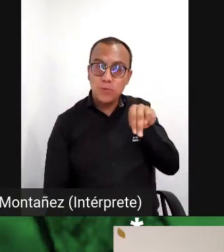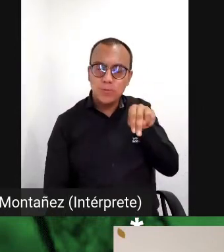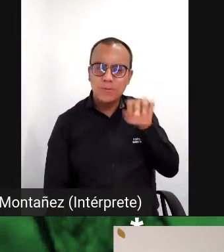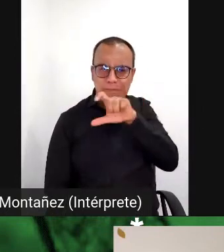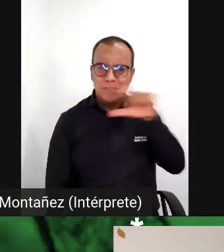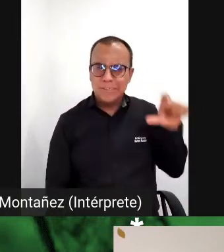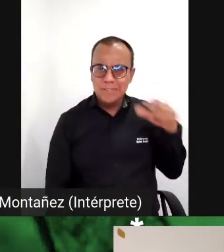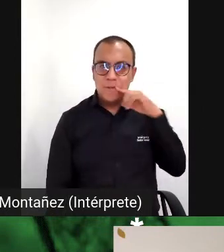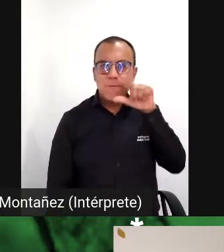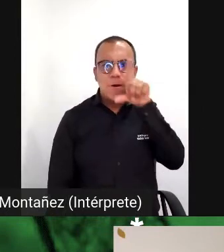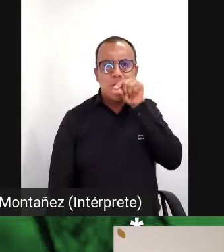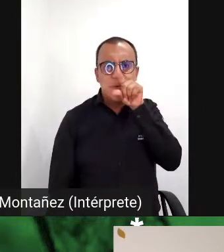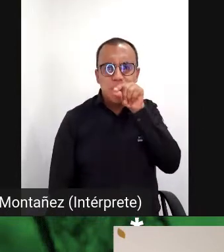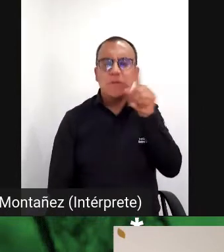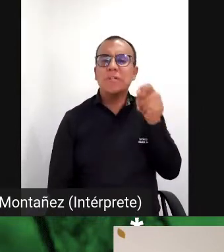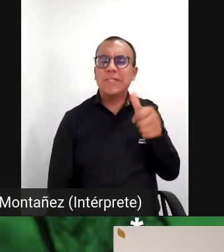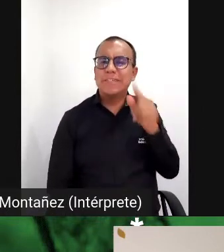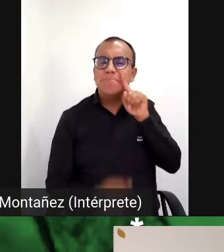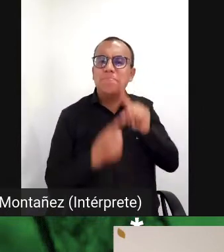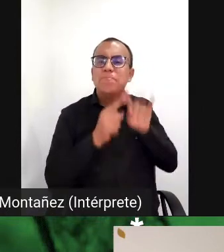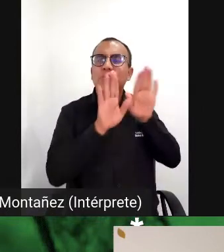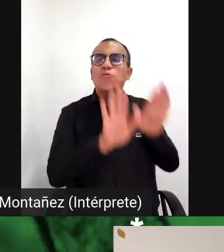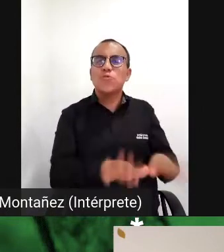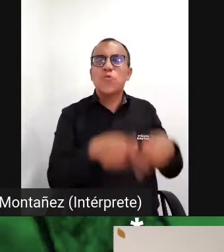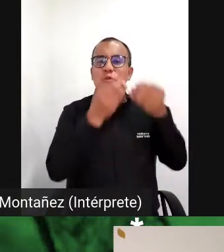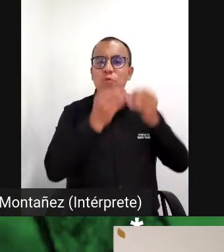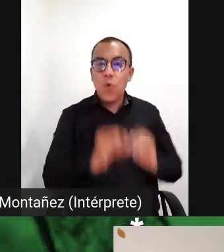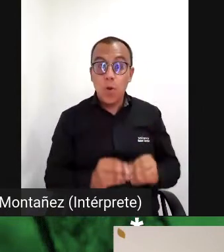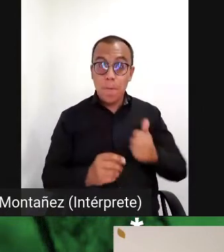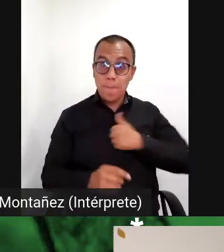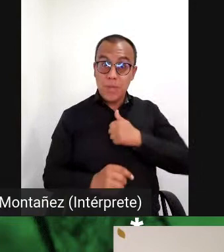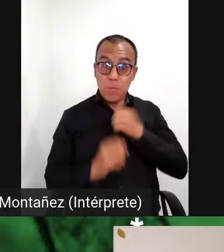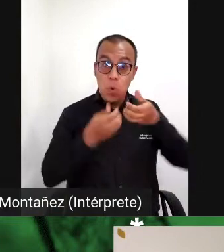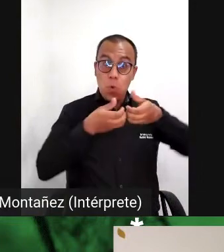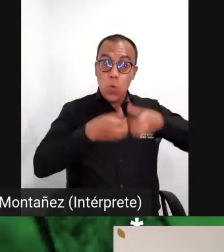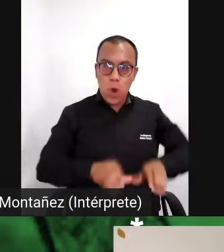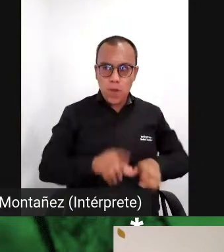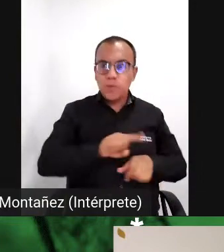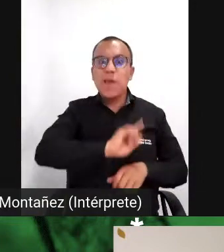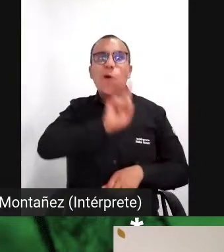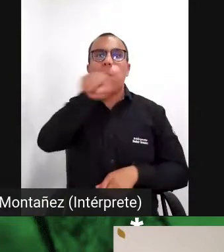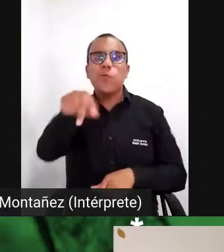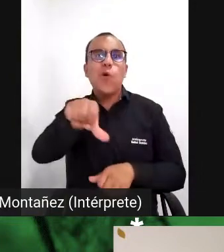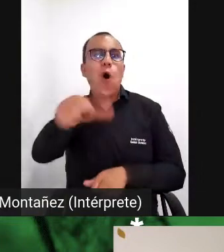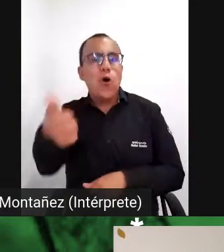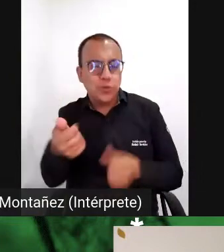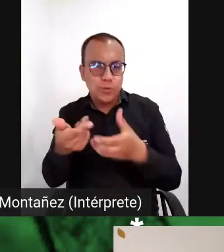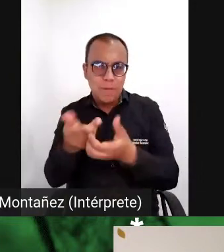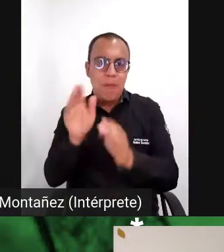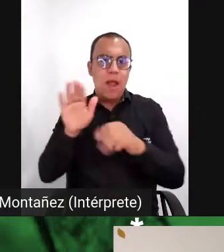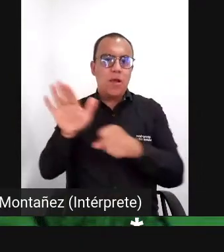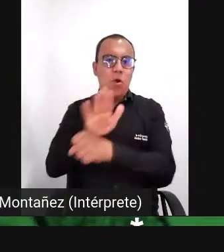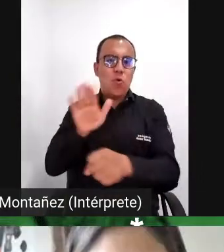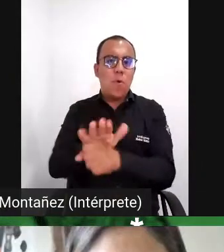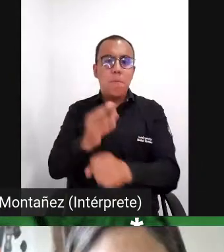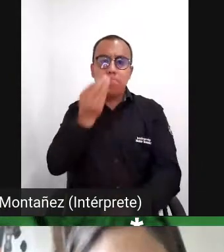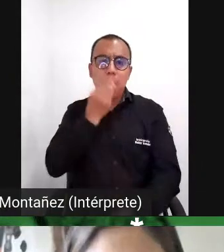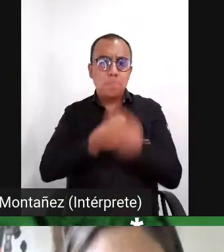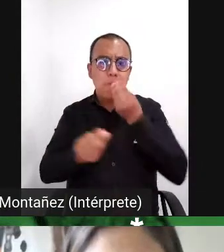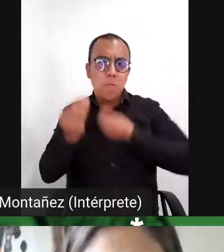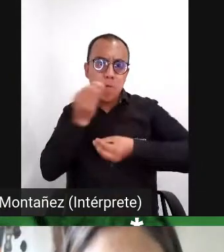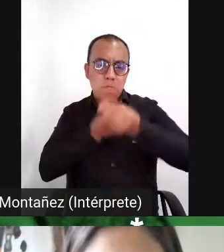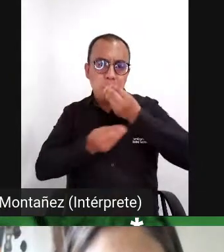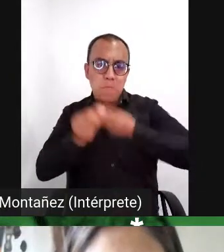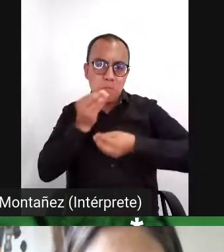ave parásita especializada en depositar sus propios huevos en los nidos de otros pájaros, para que se ocupen de alimentarlos como